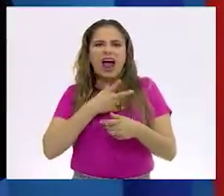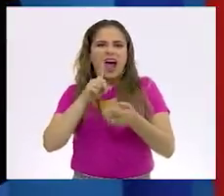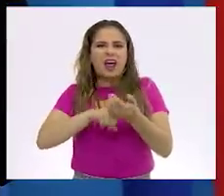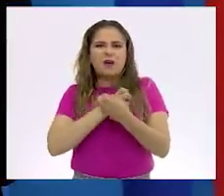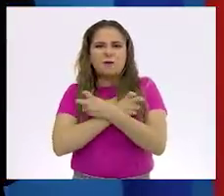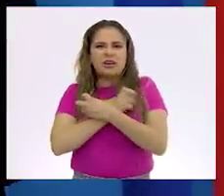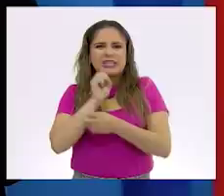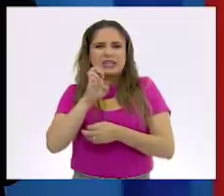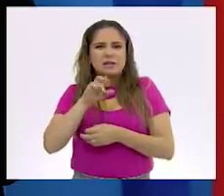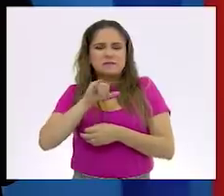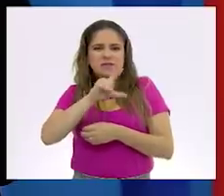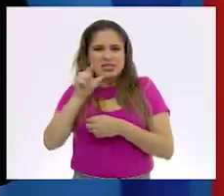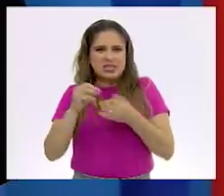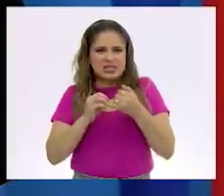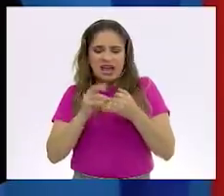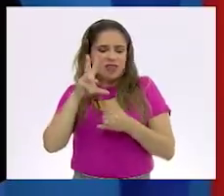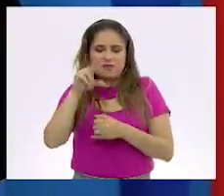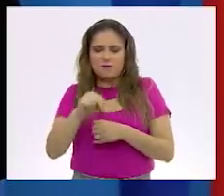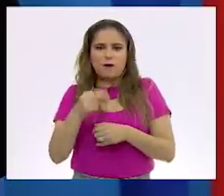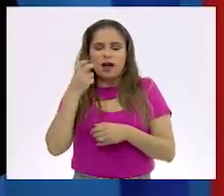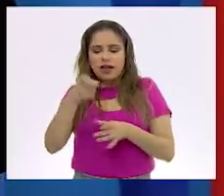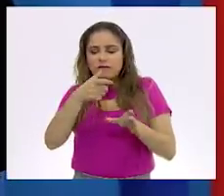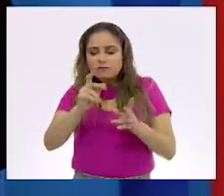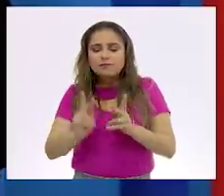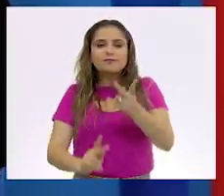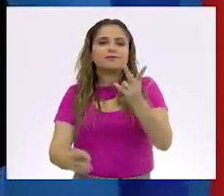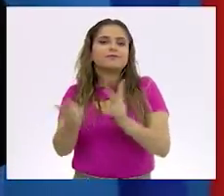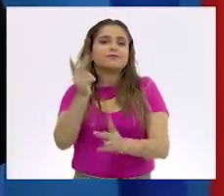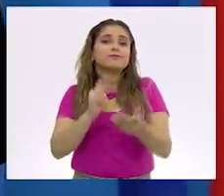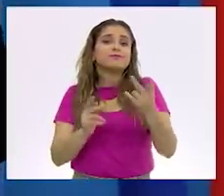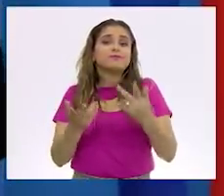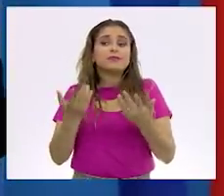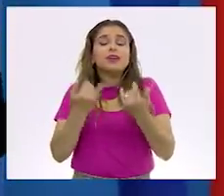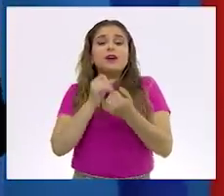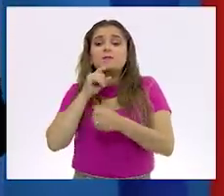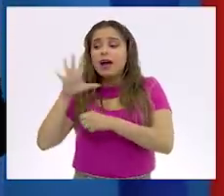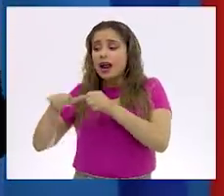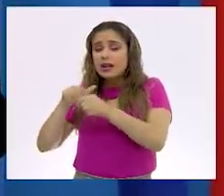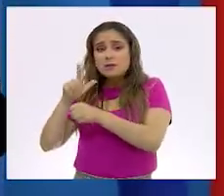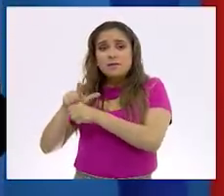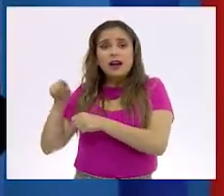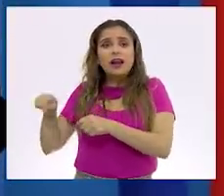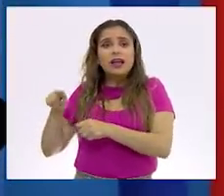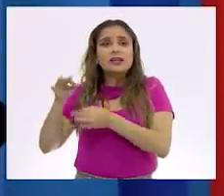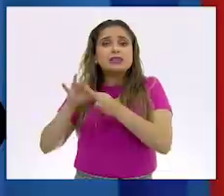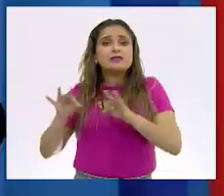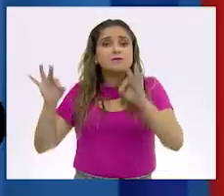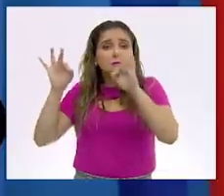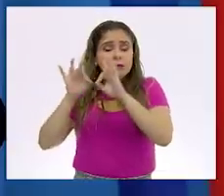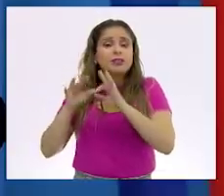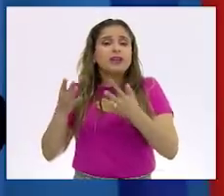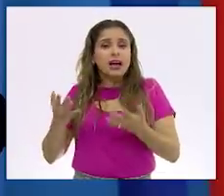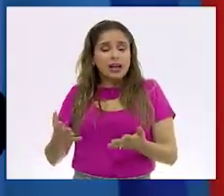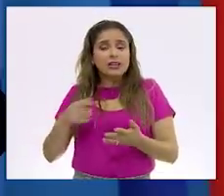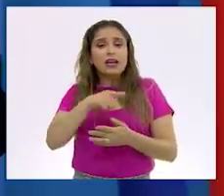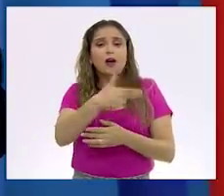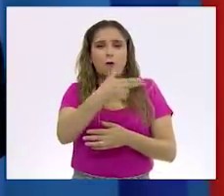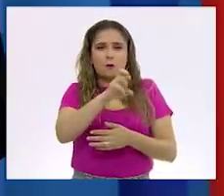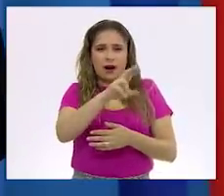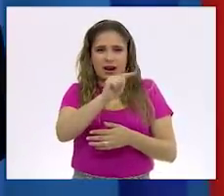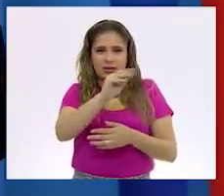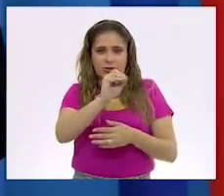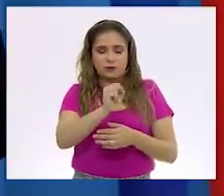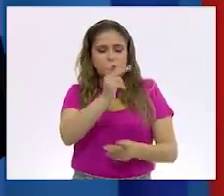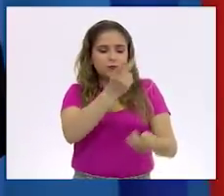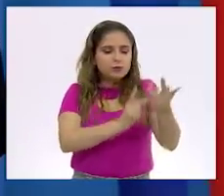menudo, también los animales domésticos se integran a este sistema. Además, los huertos coadyuvan a